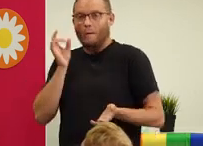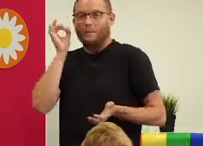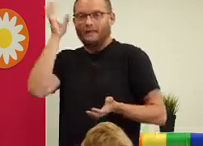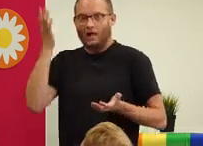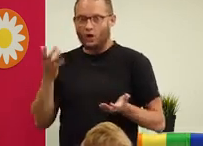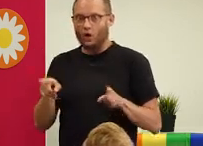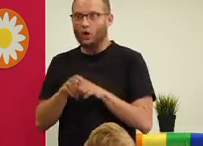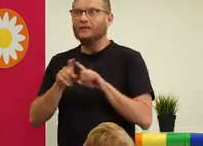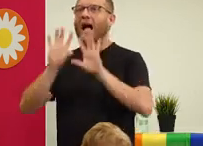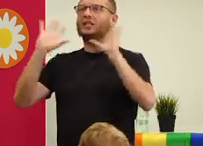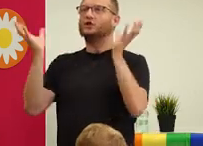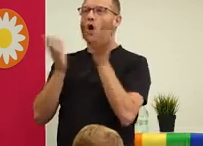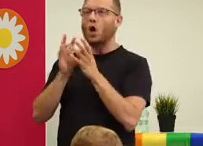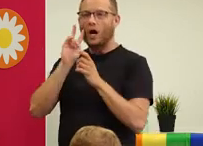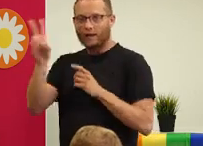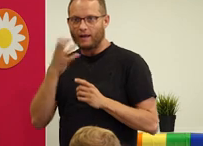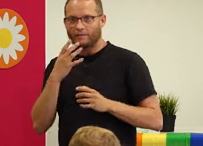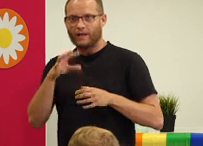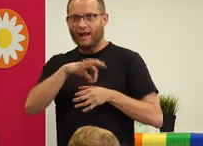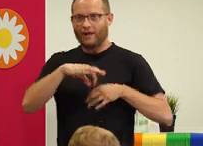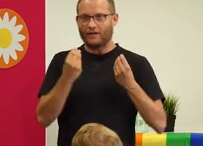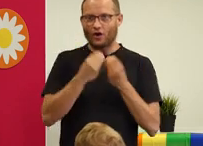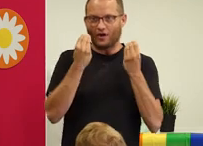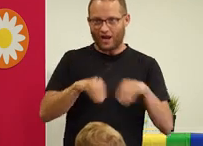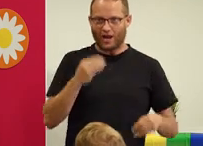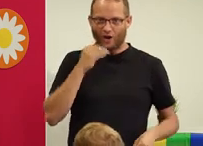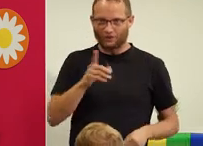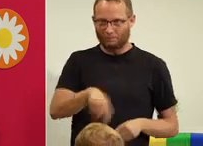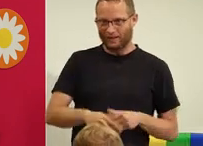la astrología... Y el café con hielo, o sea,